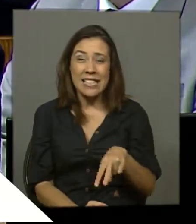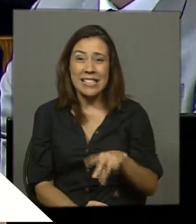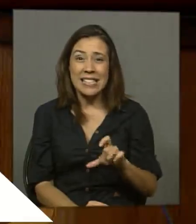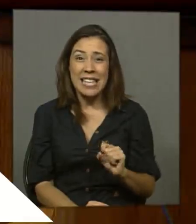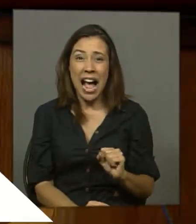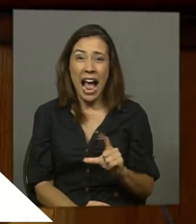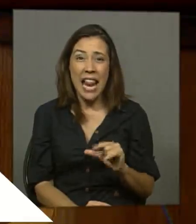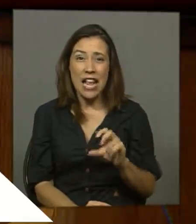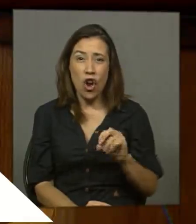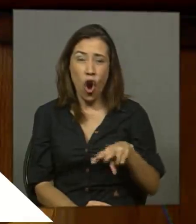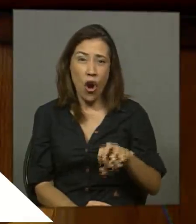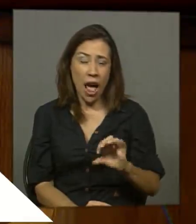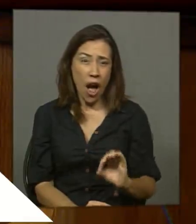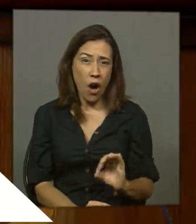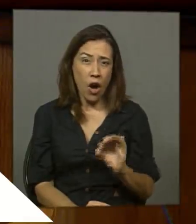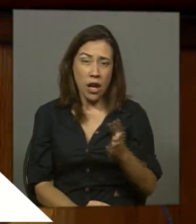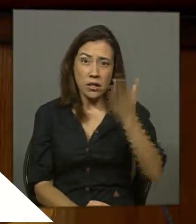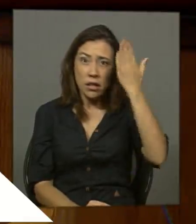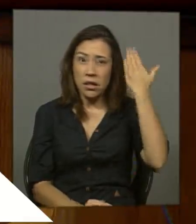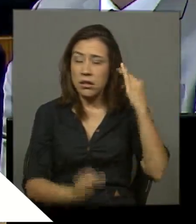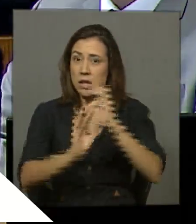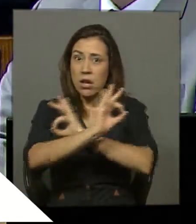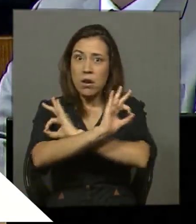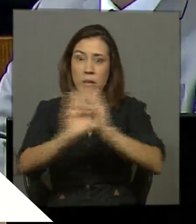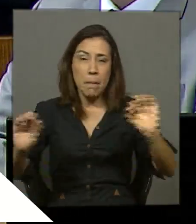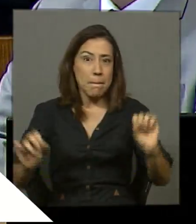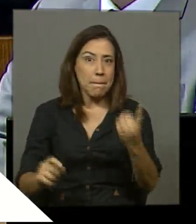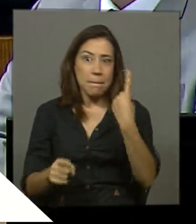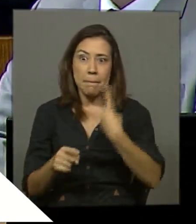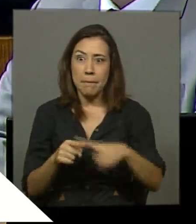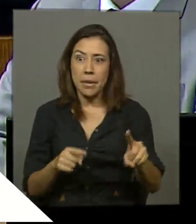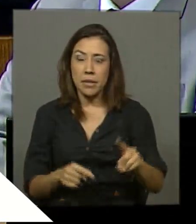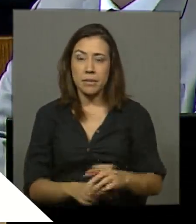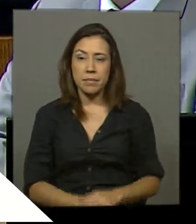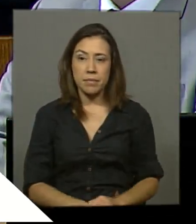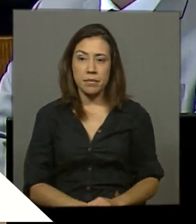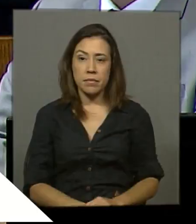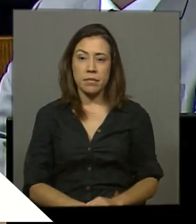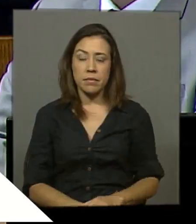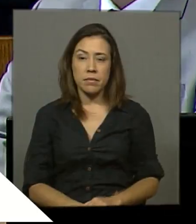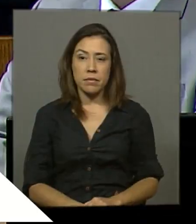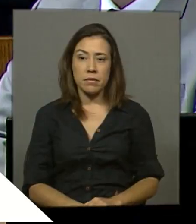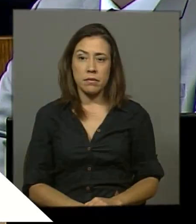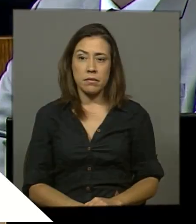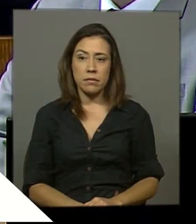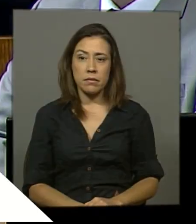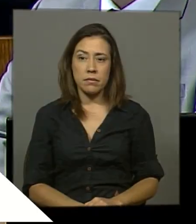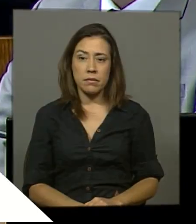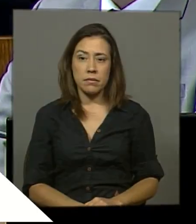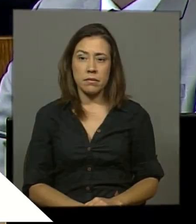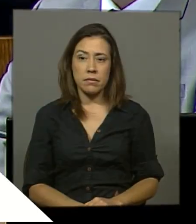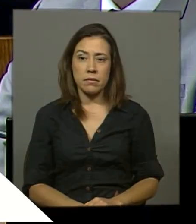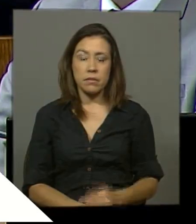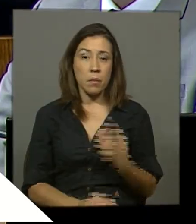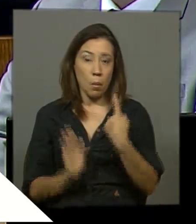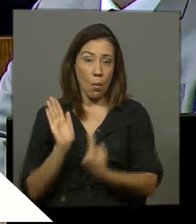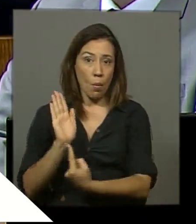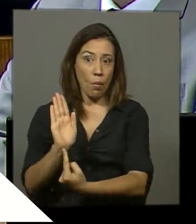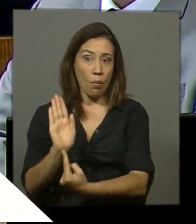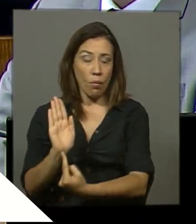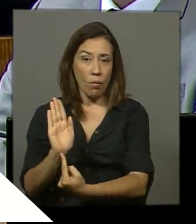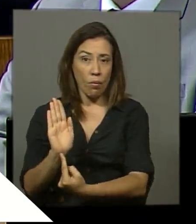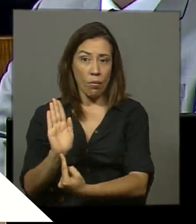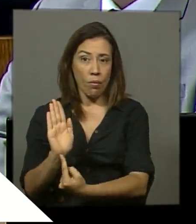lincona Es un hecho sin precedentes ministro y es sin precedente Y además le quiero mostrar